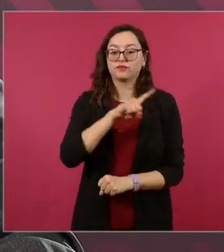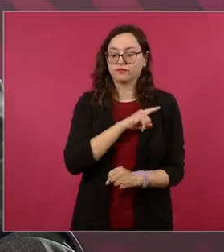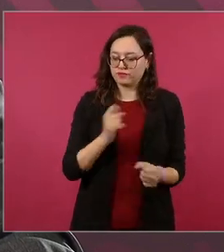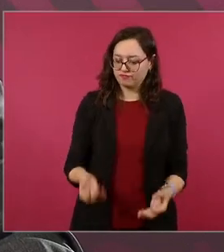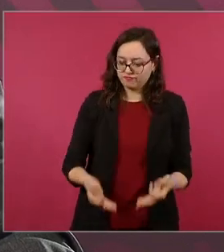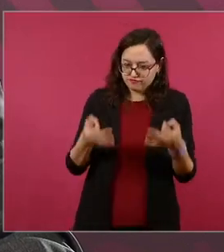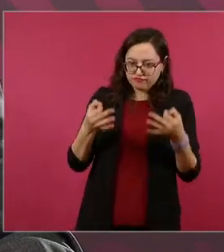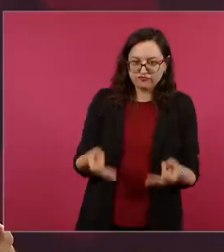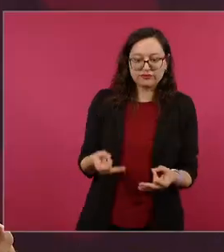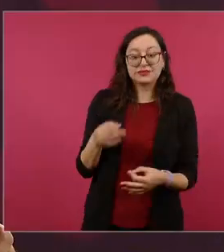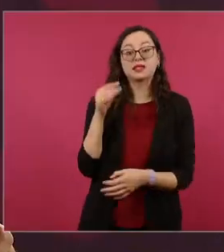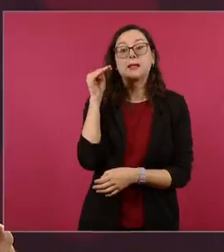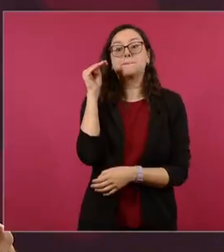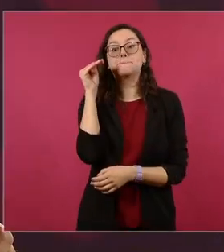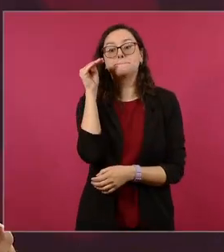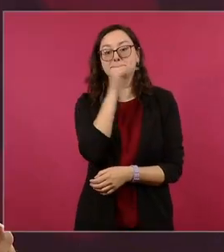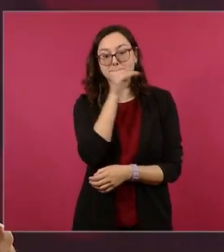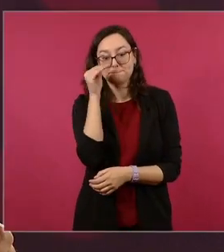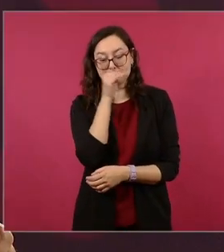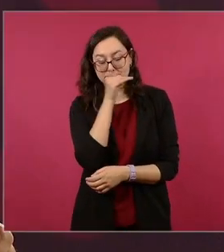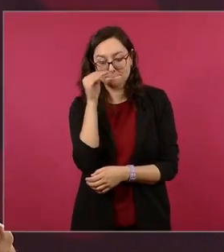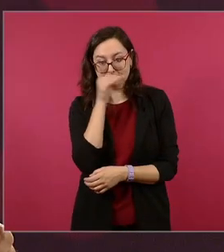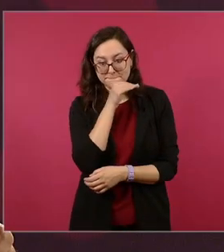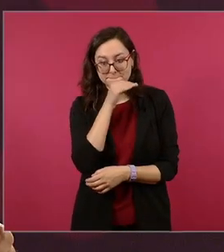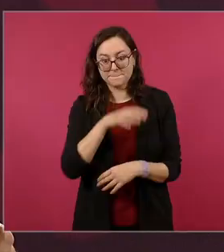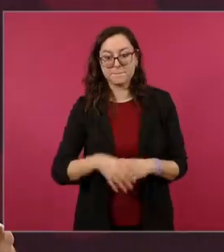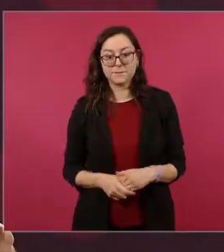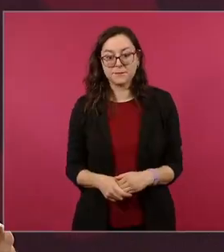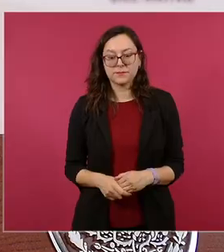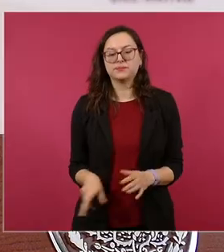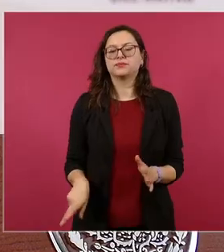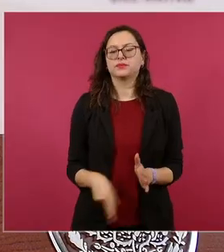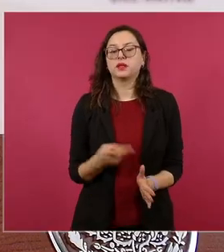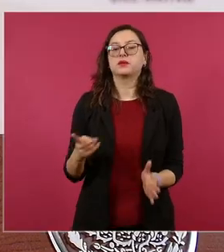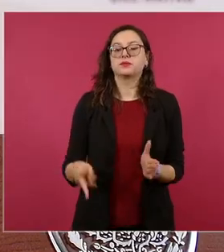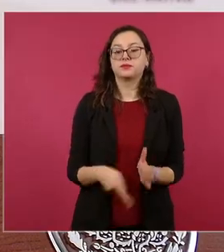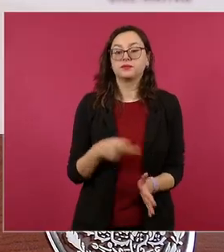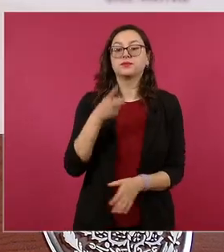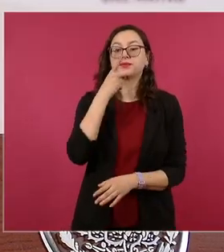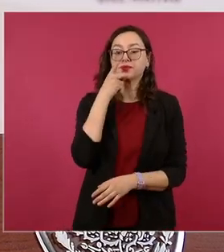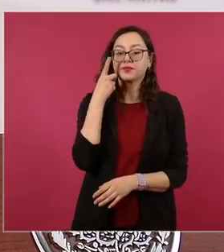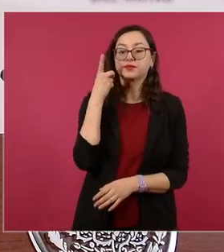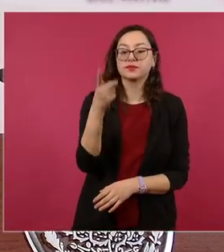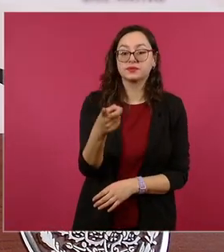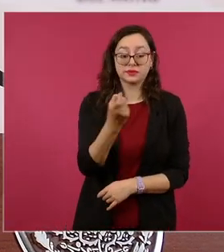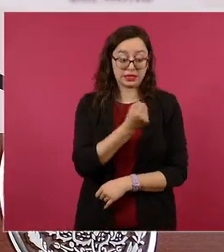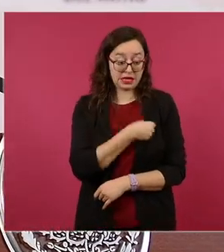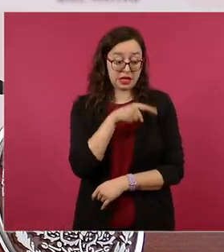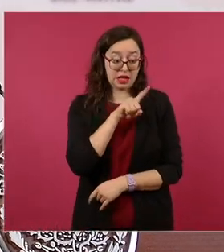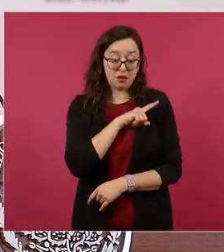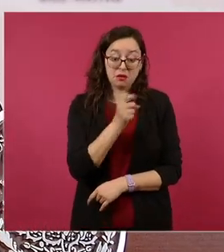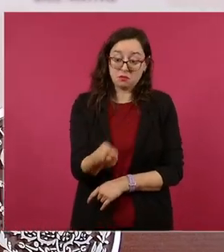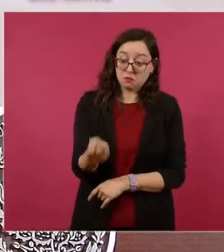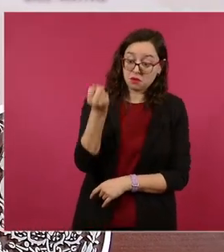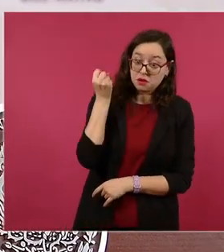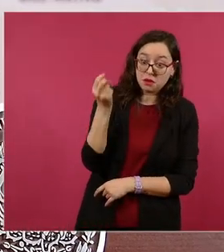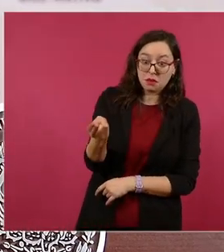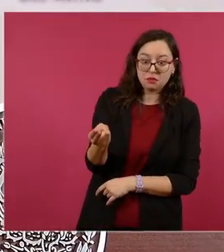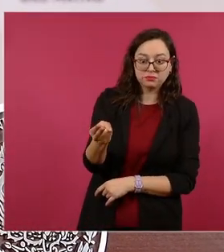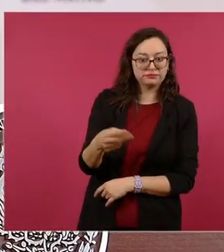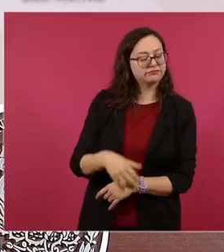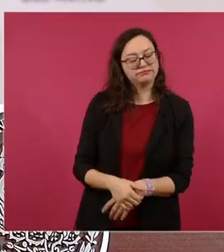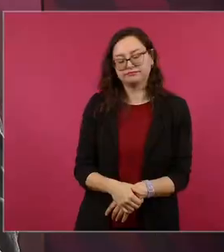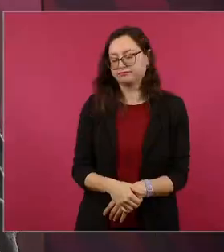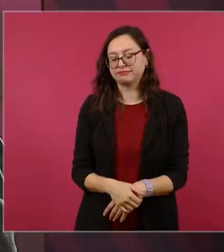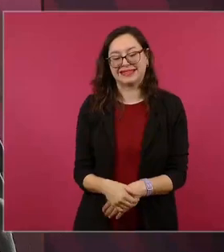porque como lo he dicho muchas veces, la salud no es un privilegio, es un derecho de nuestro pueblo, igual